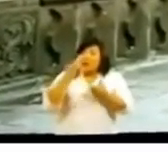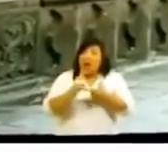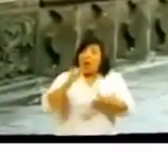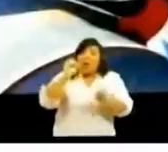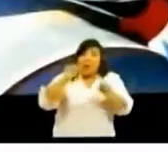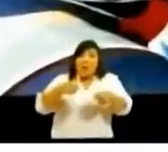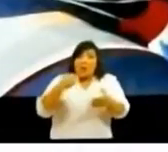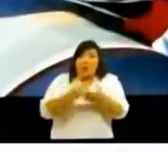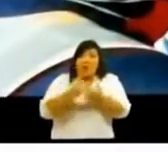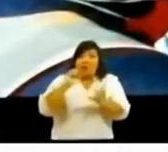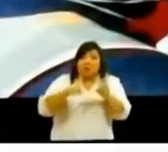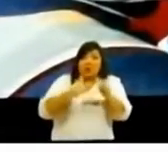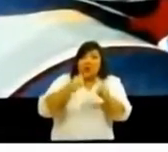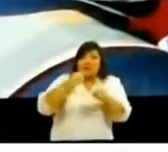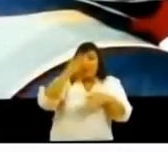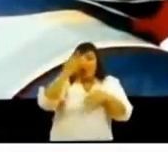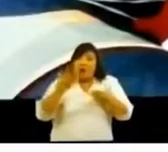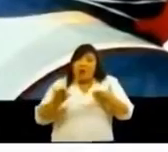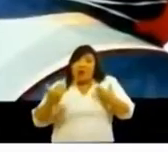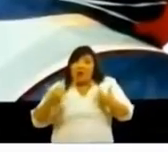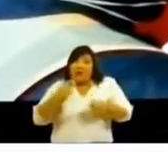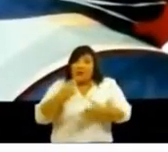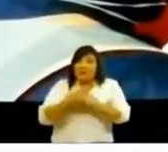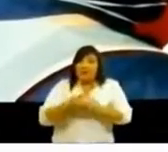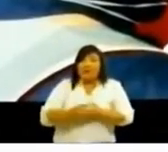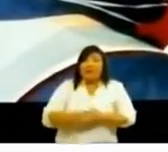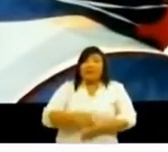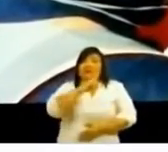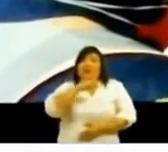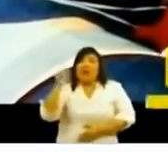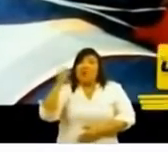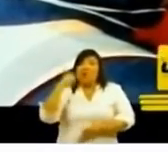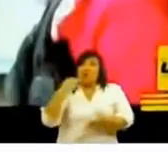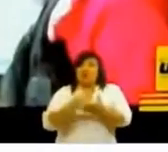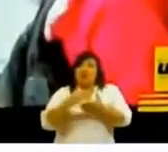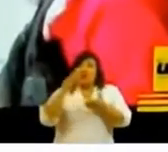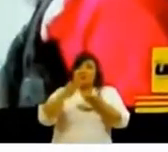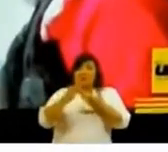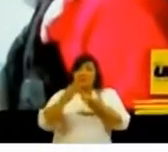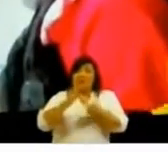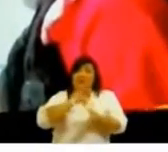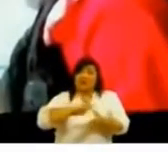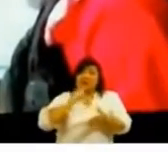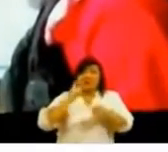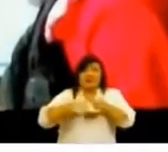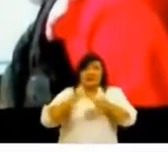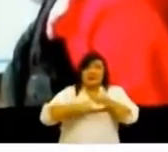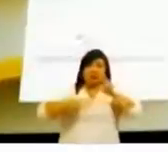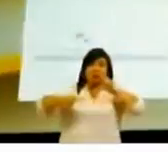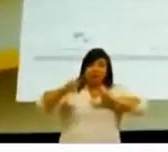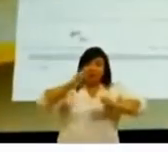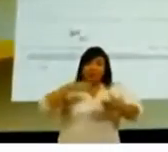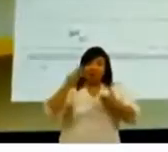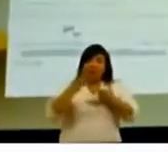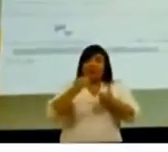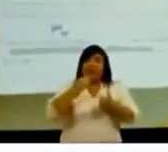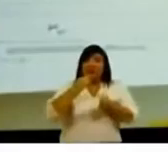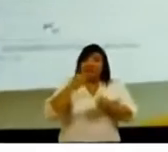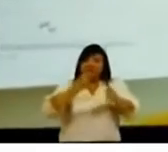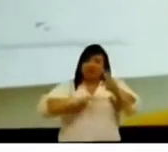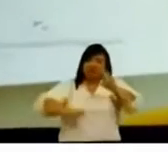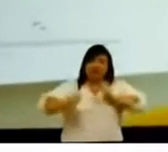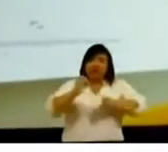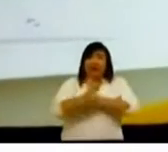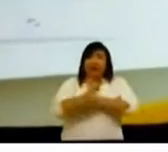temprana del COVID-19. Las 100.000 pruebas adquiridas por el municipio de Quito para la detección del COVID-19, según